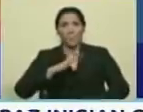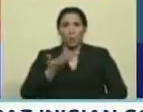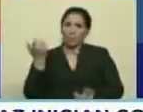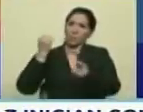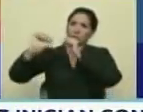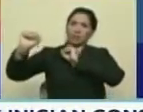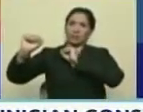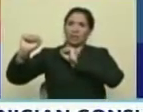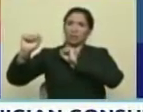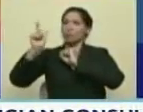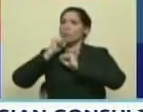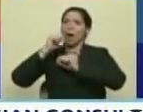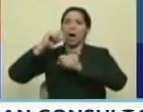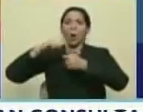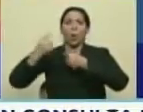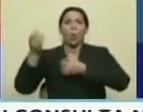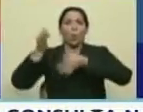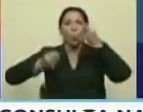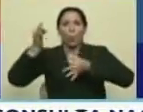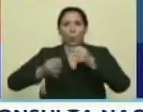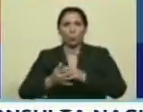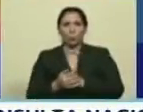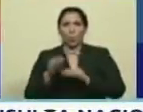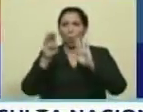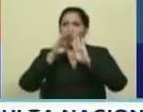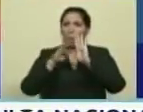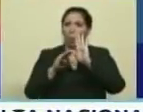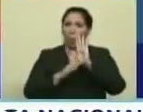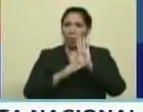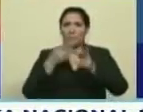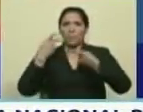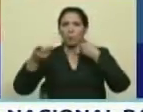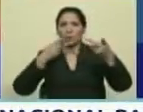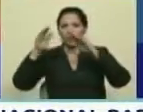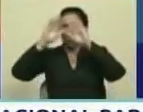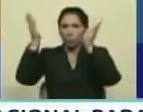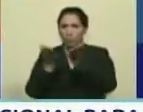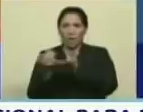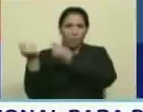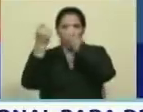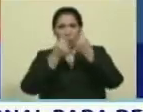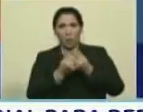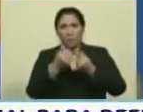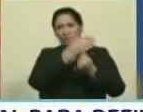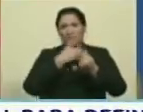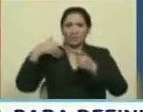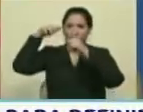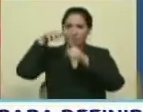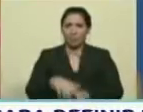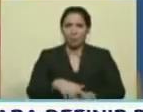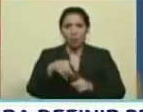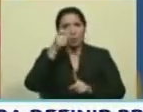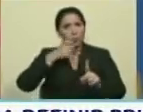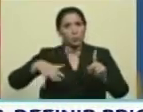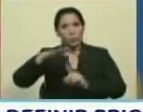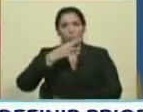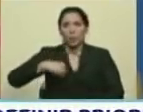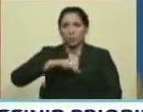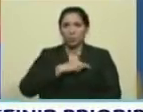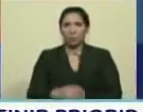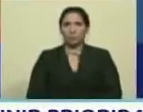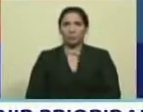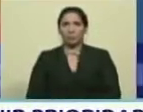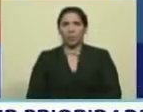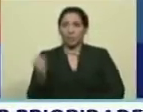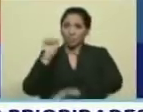injusto orden político, económico, mundial que se pretende imponer a nuestros pueblos. Defendamos entonces